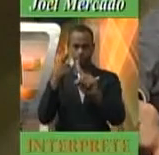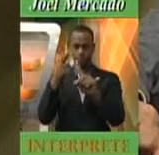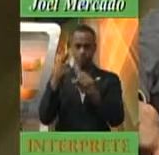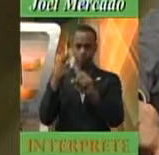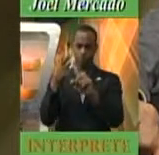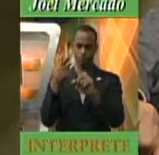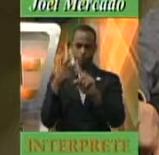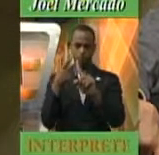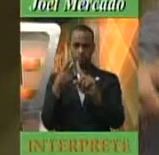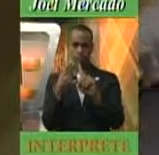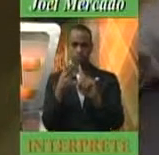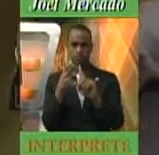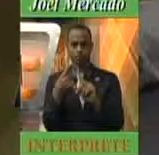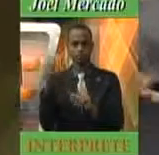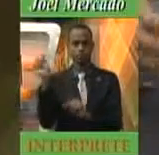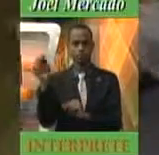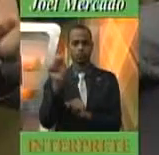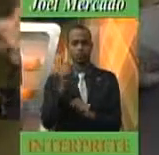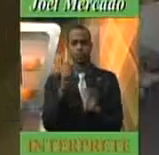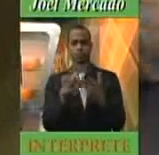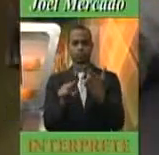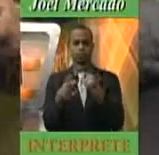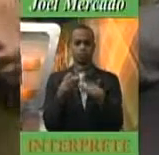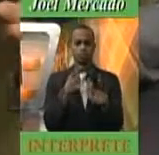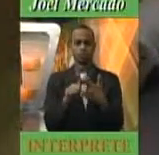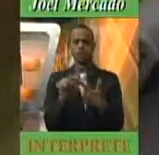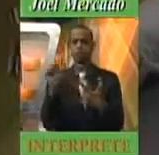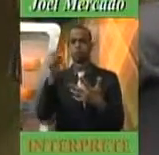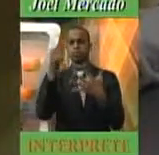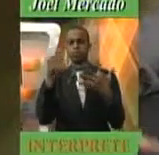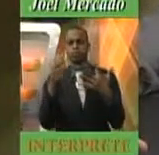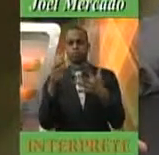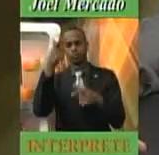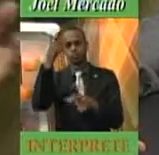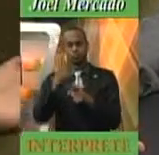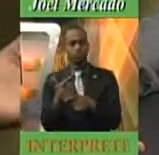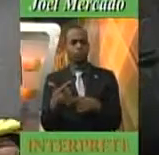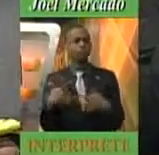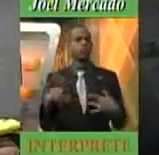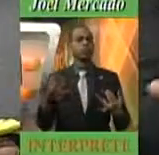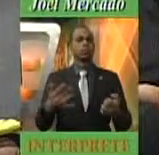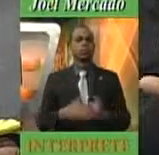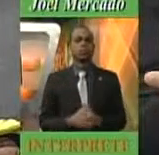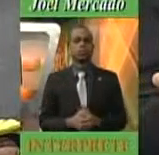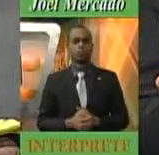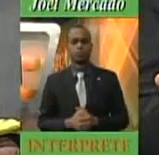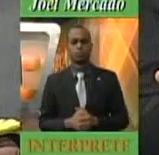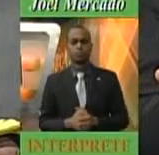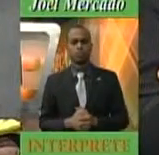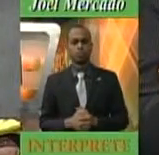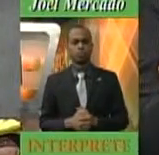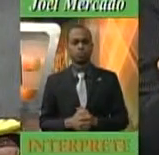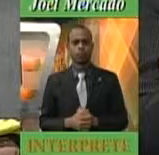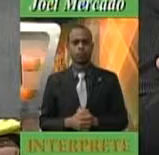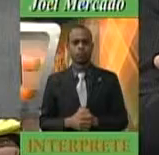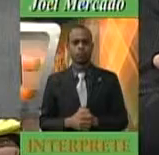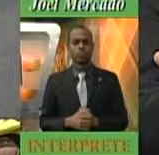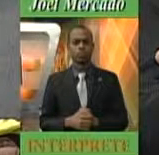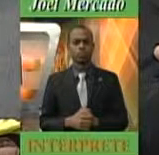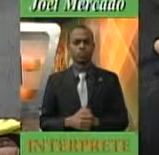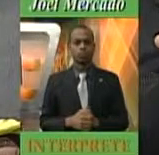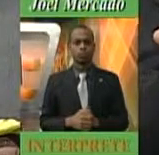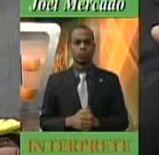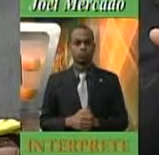estos amigos, compañeros, hermanos? Pero nosotros mismos, o sea, porque como otra vez lo hemos hablado, o sea, ¿qué es lo que es